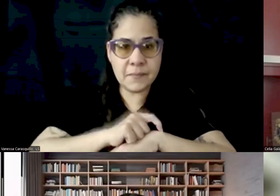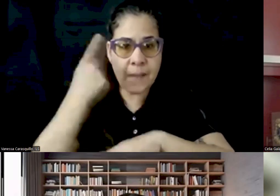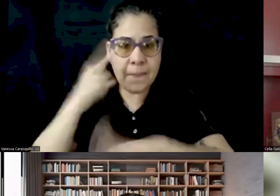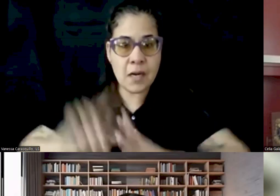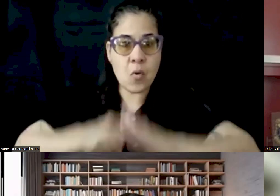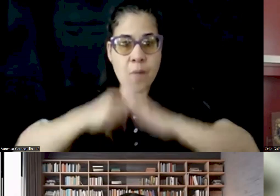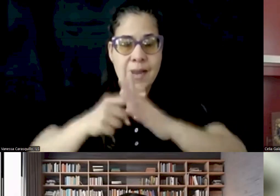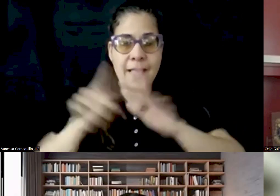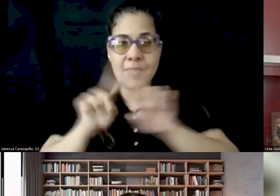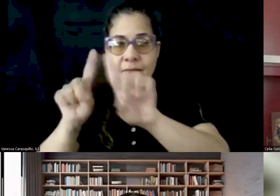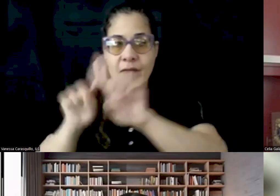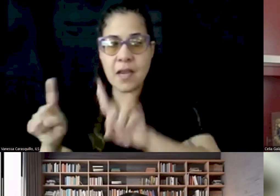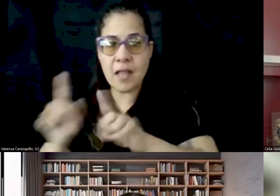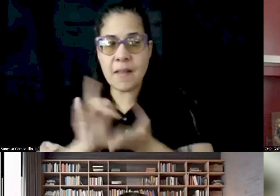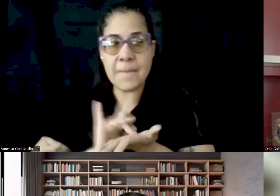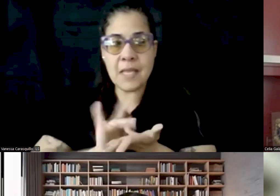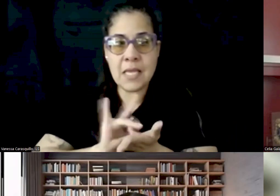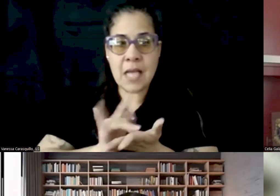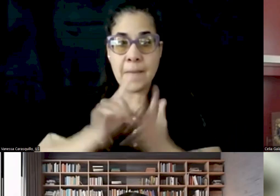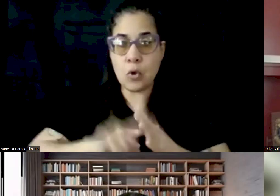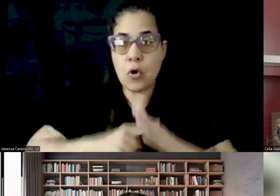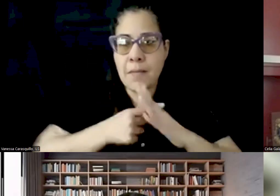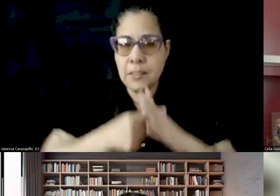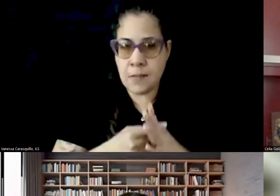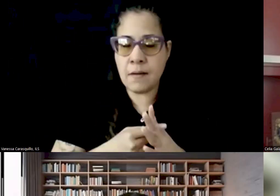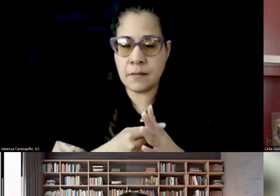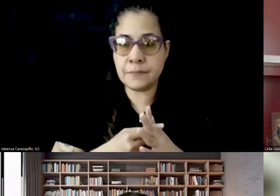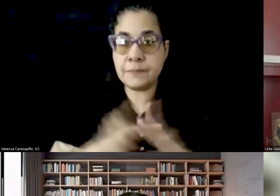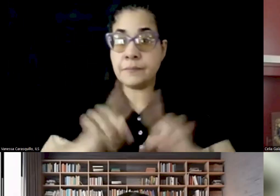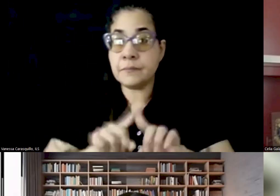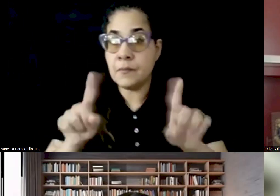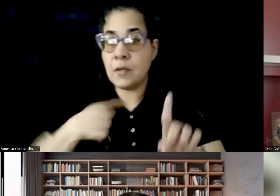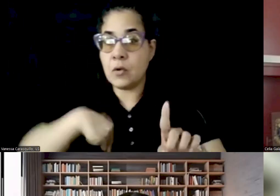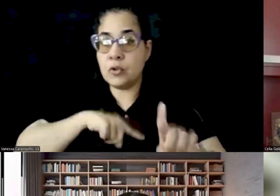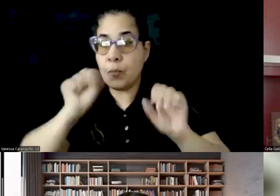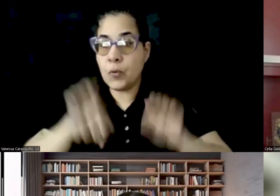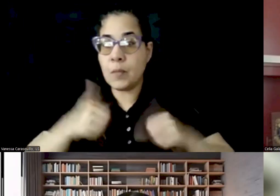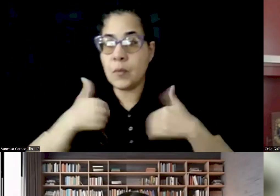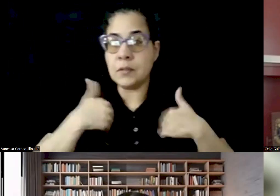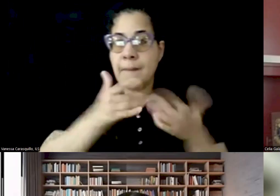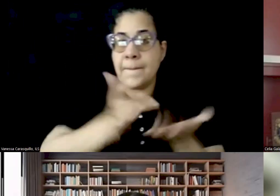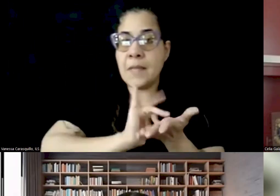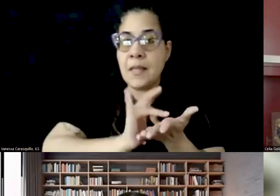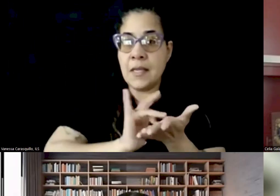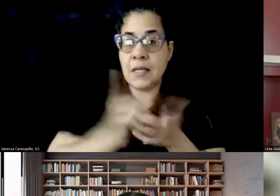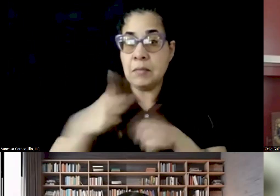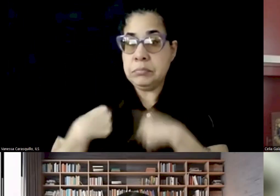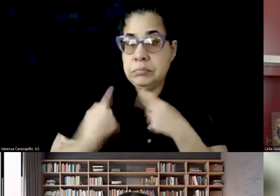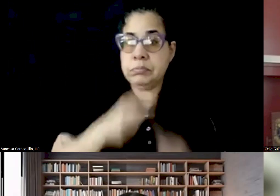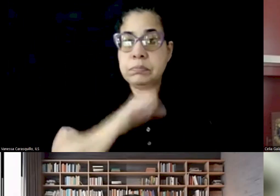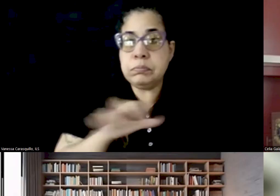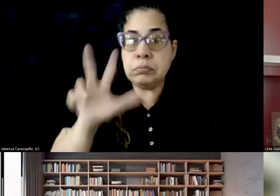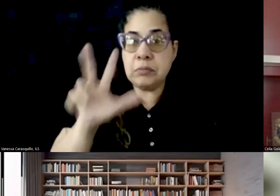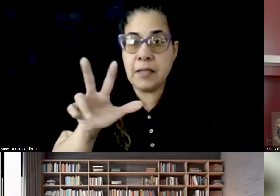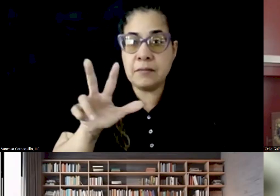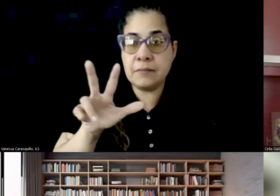diferentes medicamentos. No obstante, podemos tener medicamentos incluso desde los 3 años de edad, 5 años,